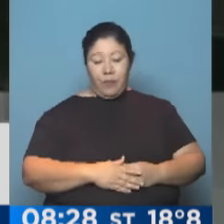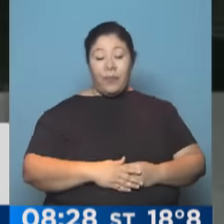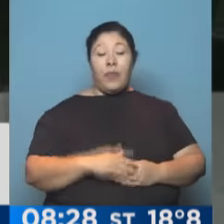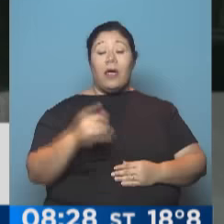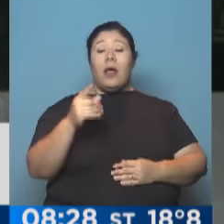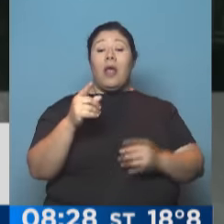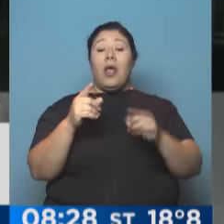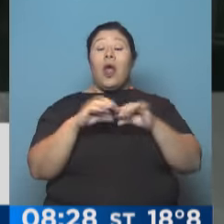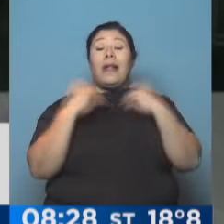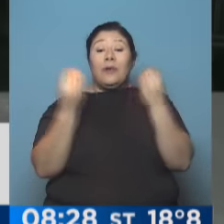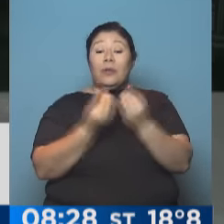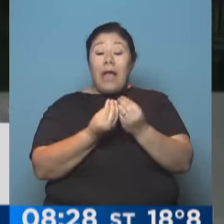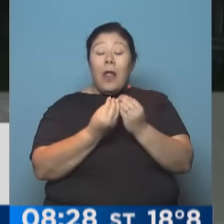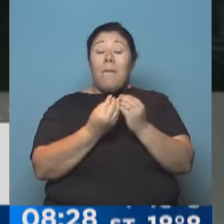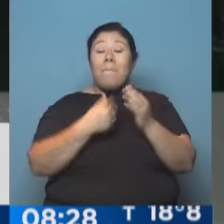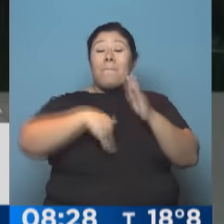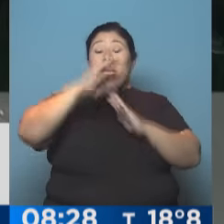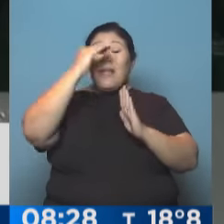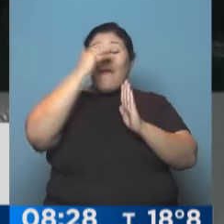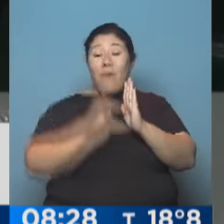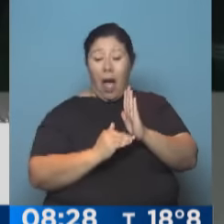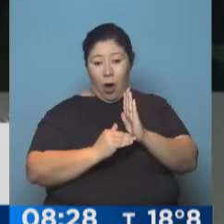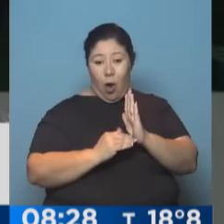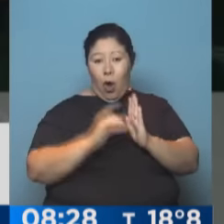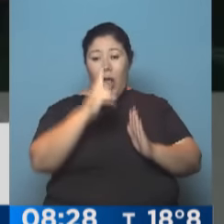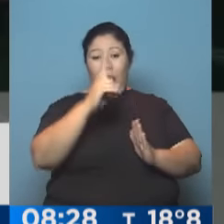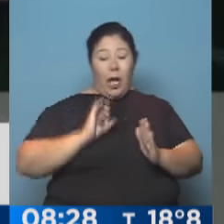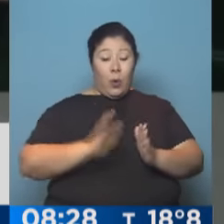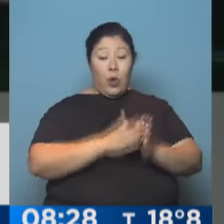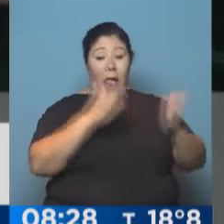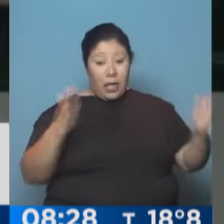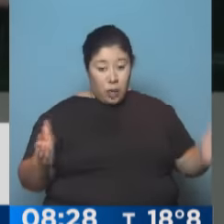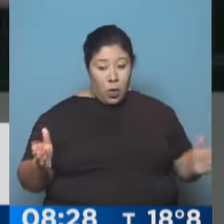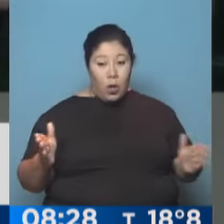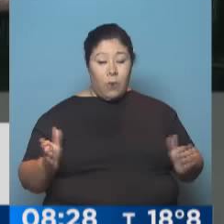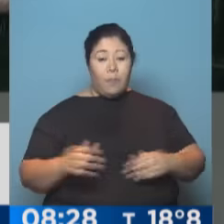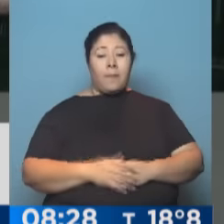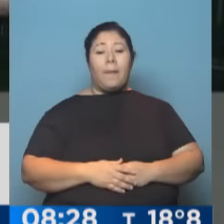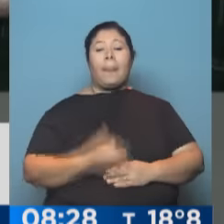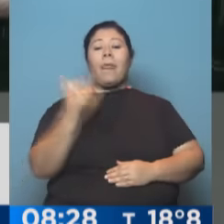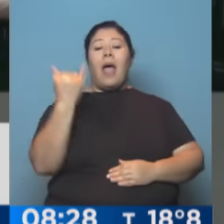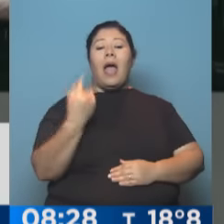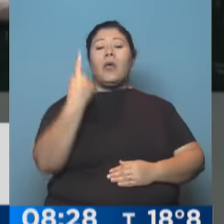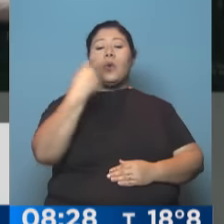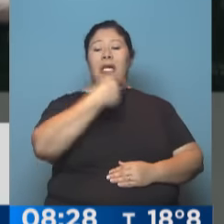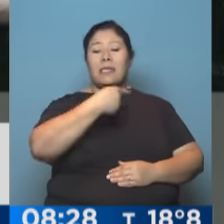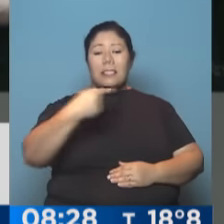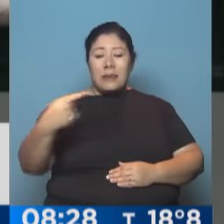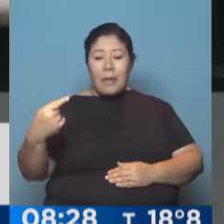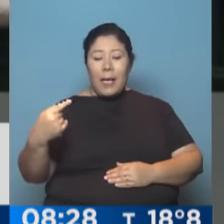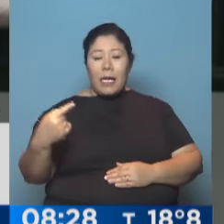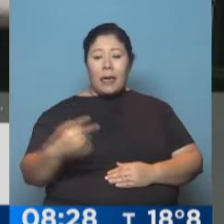eh siendo que es un periodo de de liquidación Se supone F hay la tera